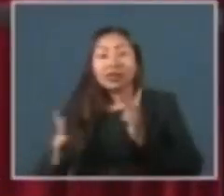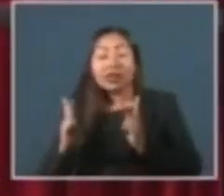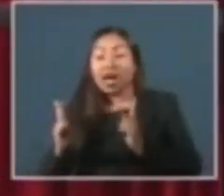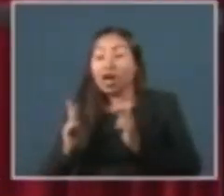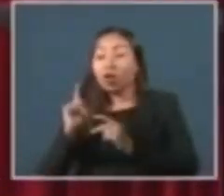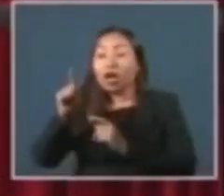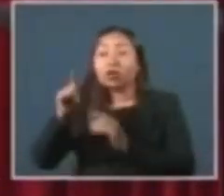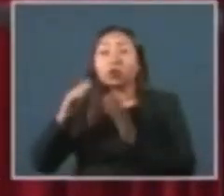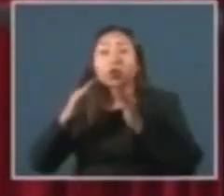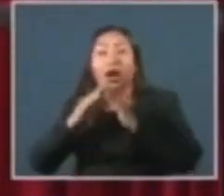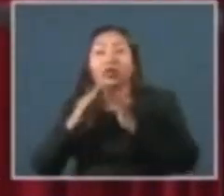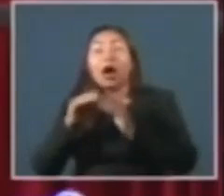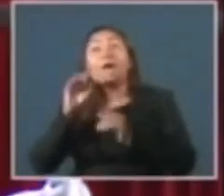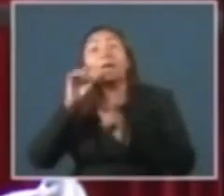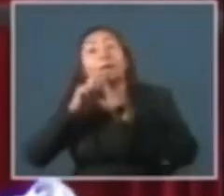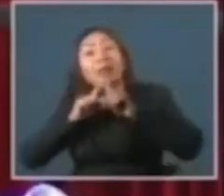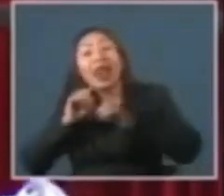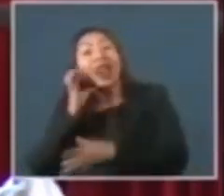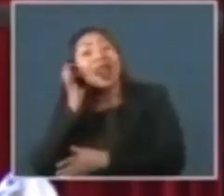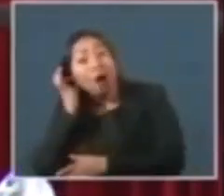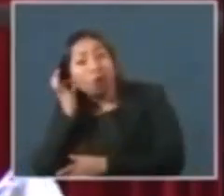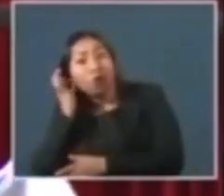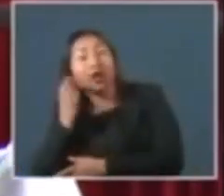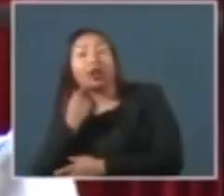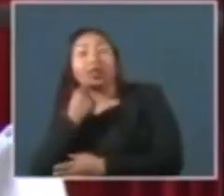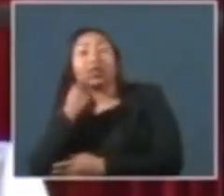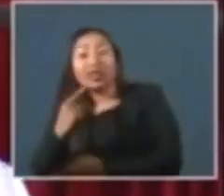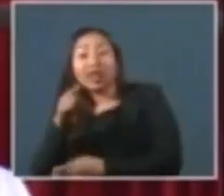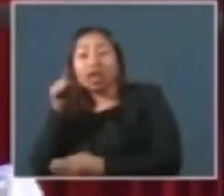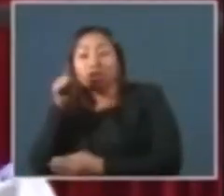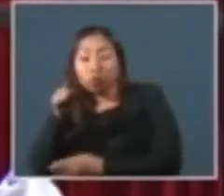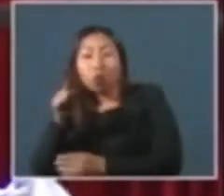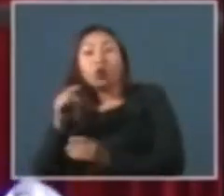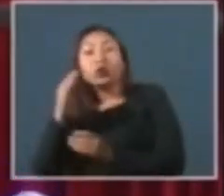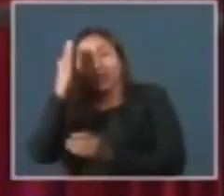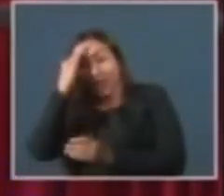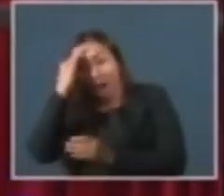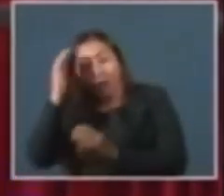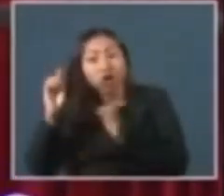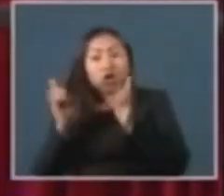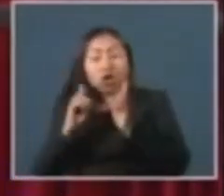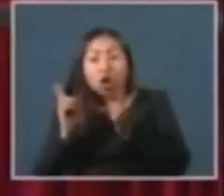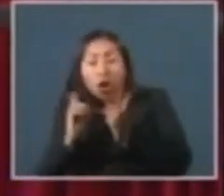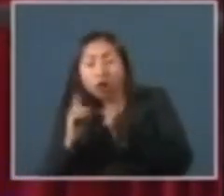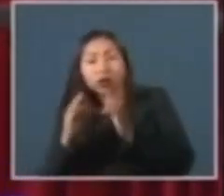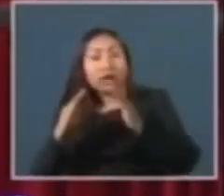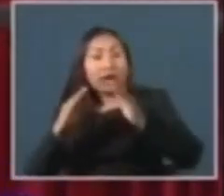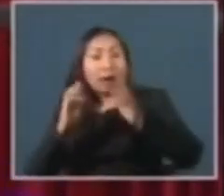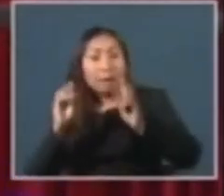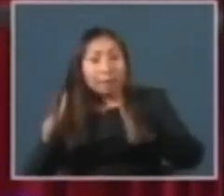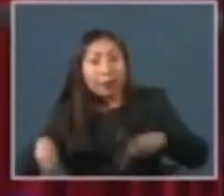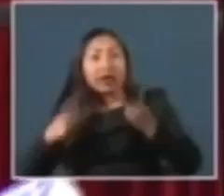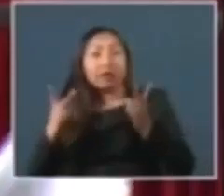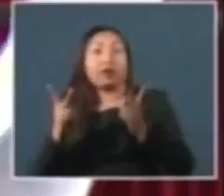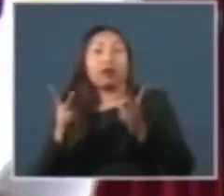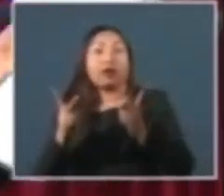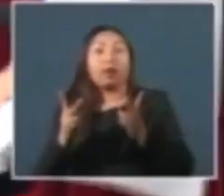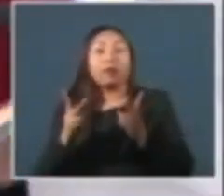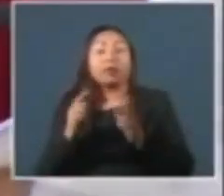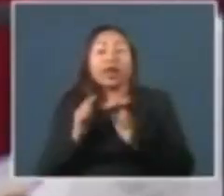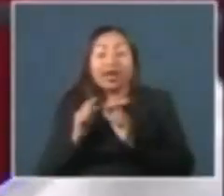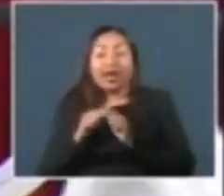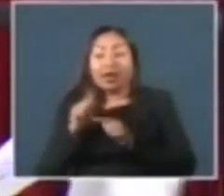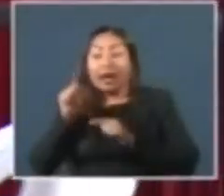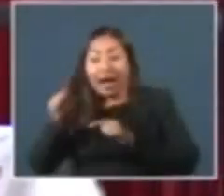casa. Tiene los recibos de Uber, de cuando usted iba y ella se dirigía a su